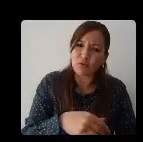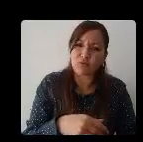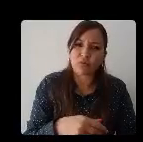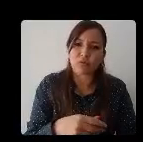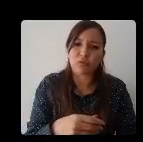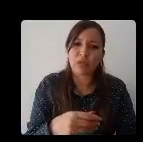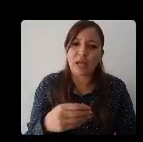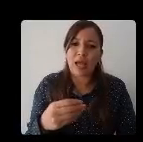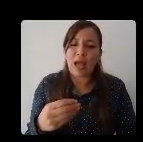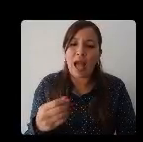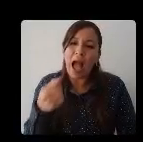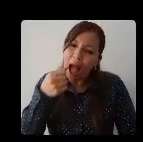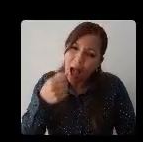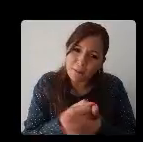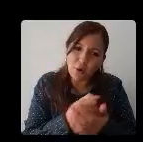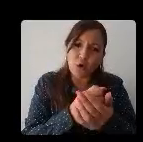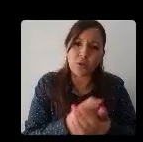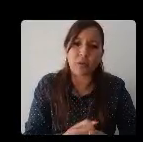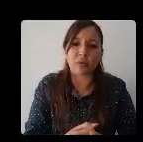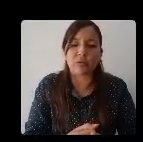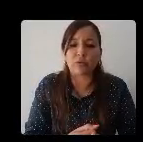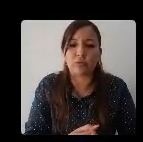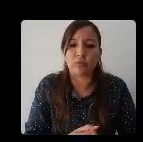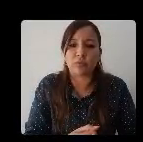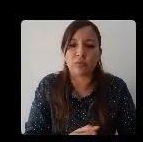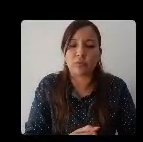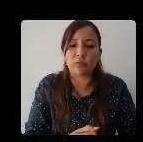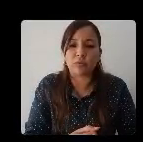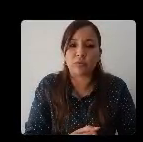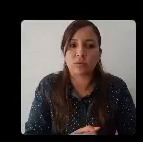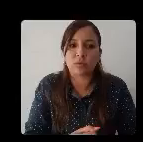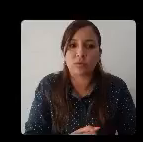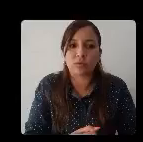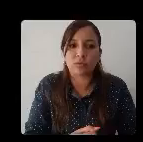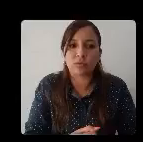vivenciales o artesanía u otros, que sigamos